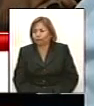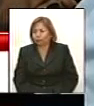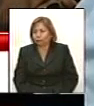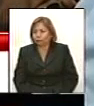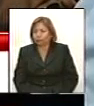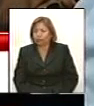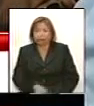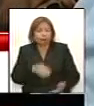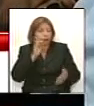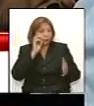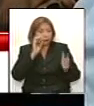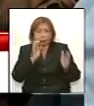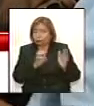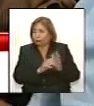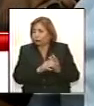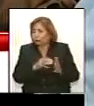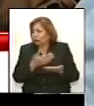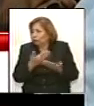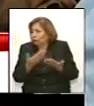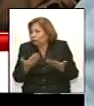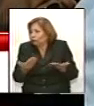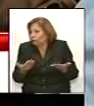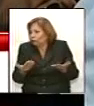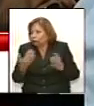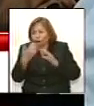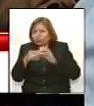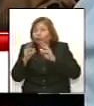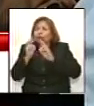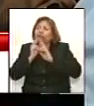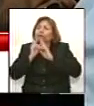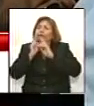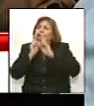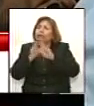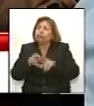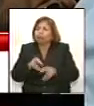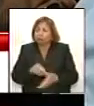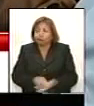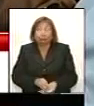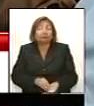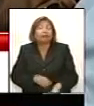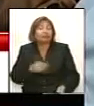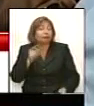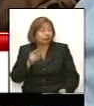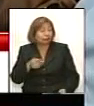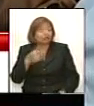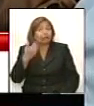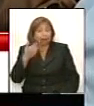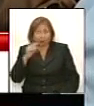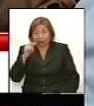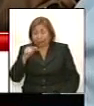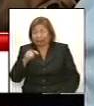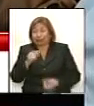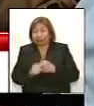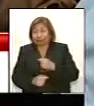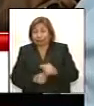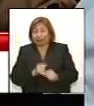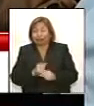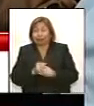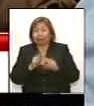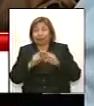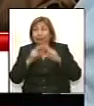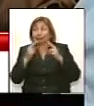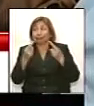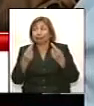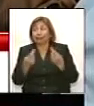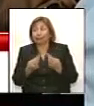alguna foto, pero no había un correo donde poder contestarle. Entonces, eso sí fue, como le dije este año, en una reunión que tuvimos ya el año de